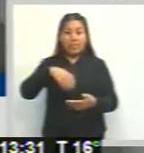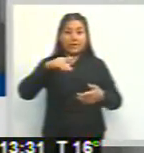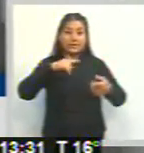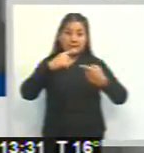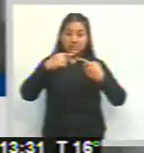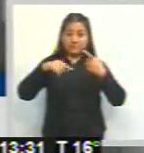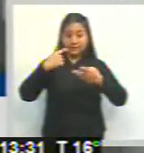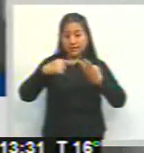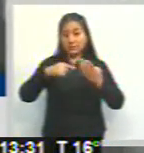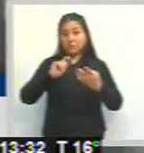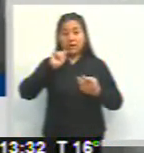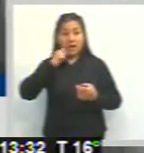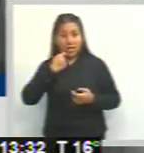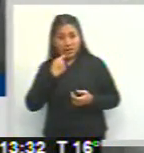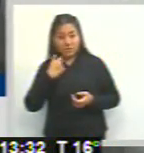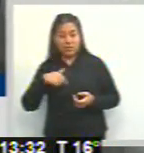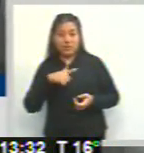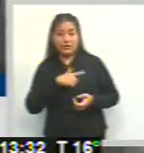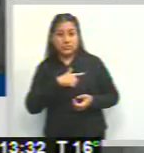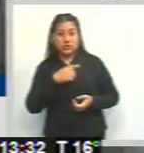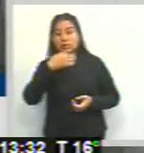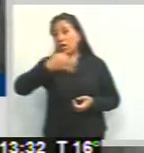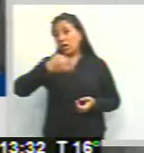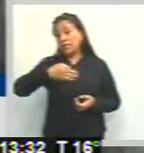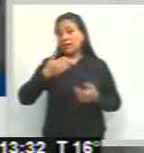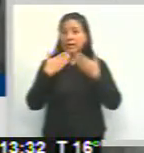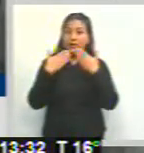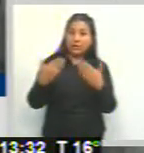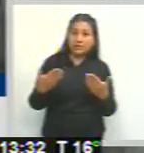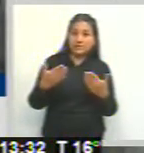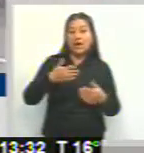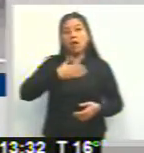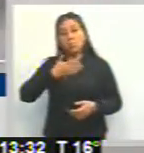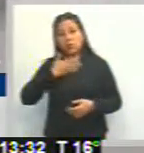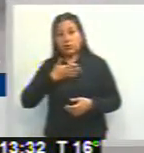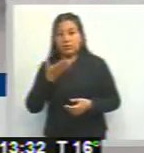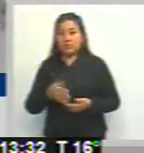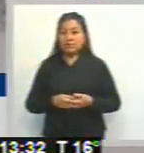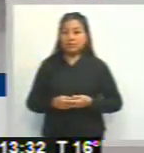muy lindo para nosotros. Así que la verdad que agradecidos y muy contentos.